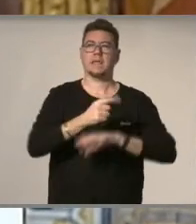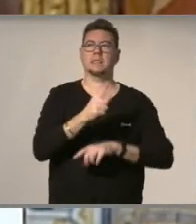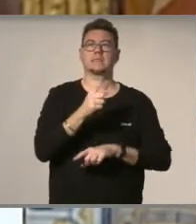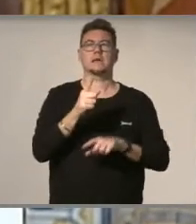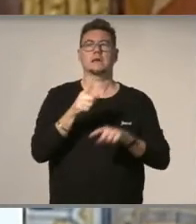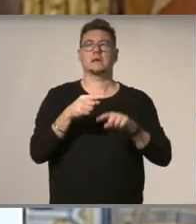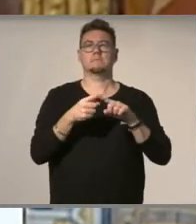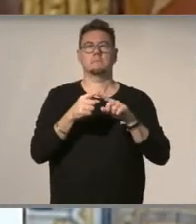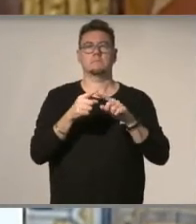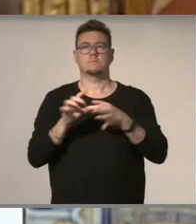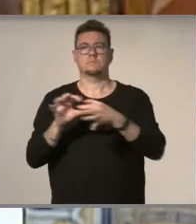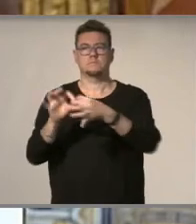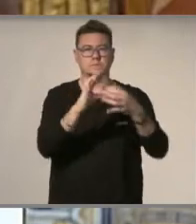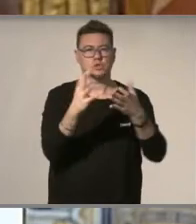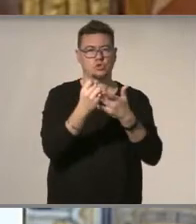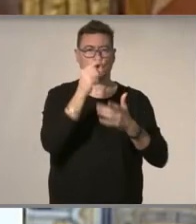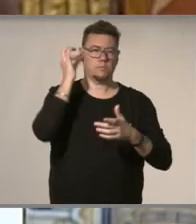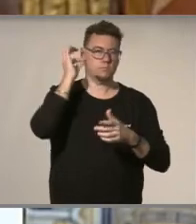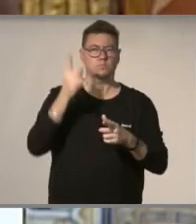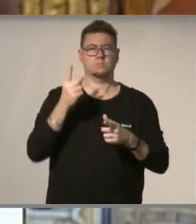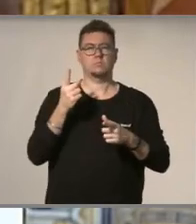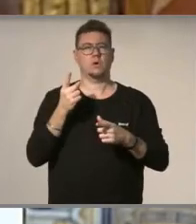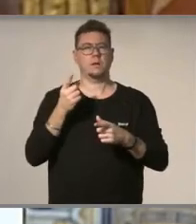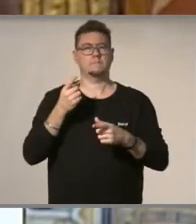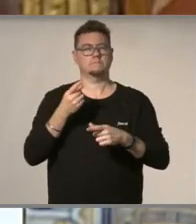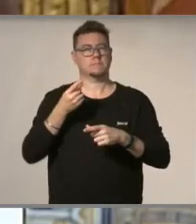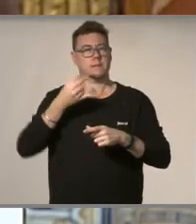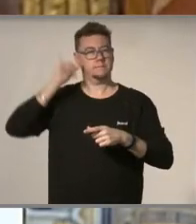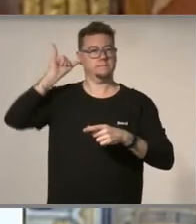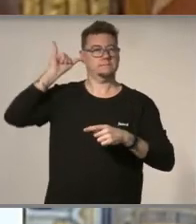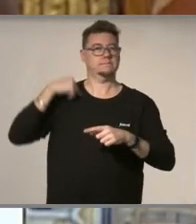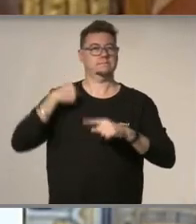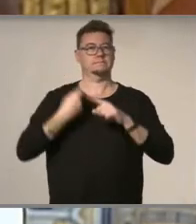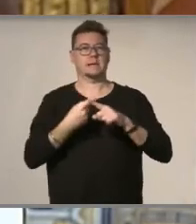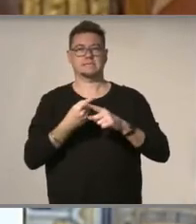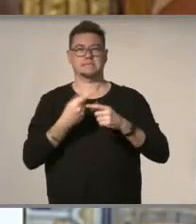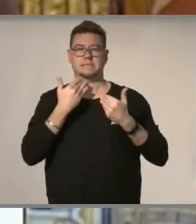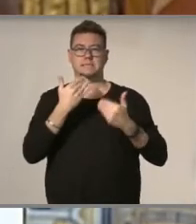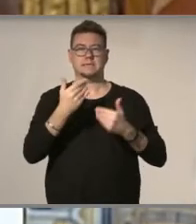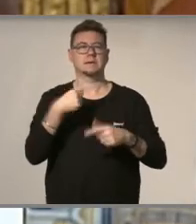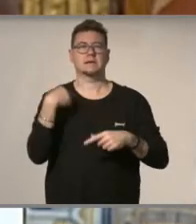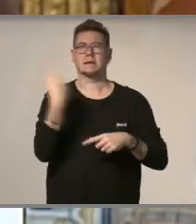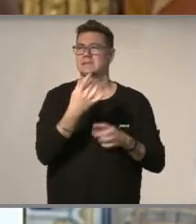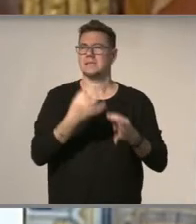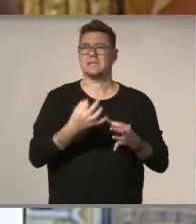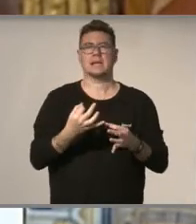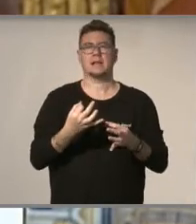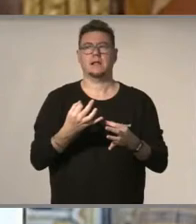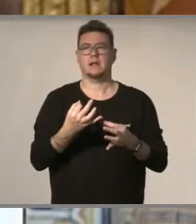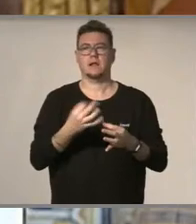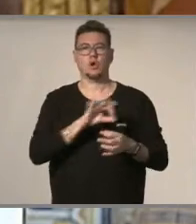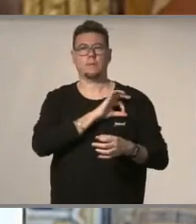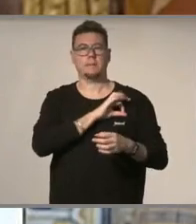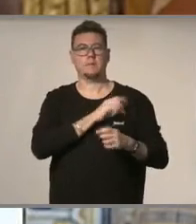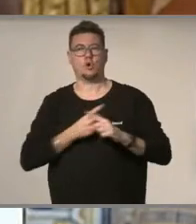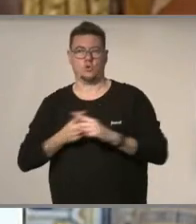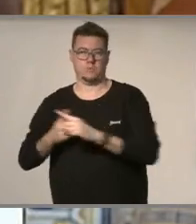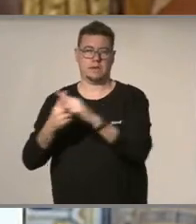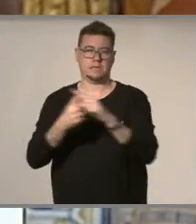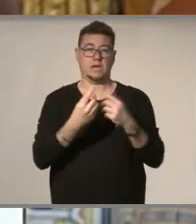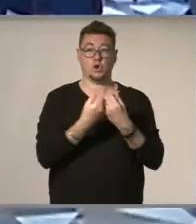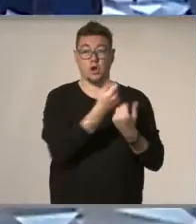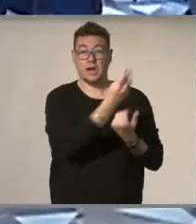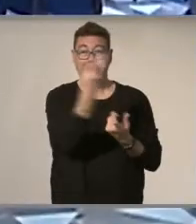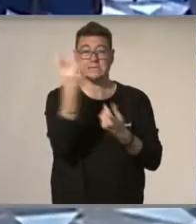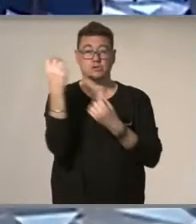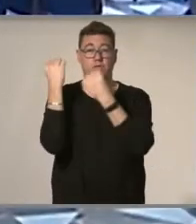bien por esa generosidad y esa valentía, están de acuerdo conmigo en que quieren compartir este premio no solamente con el resto